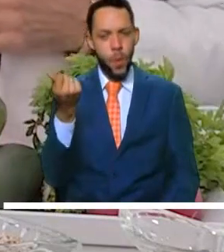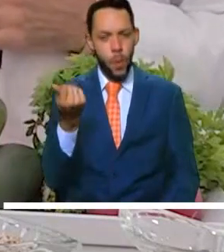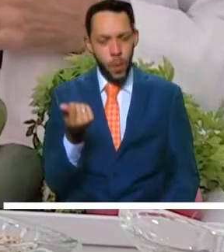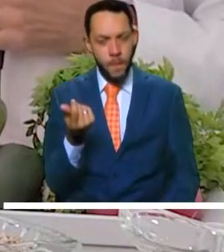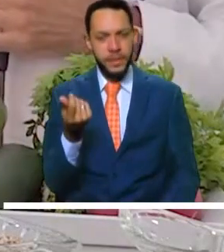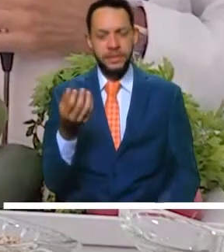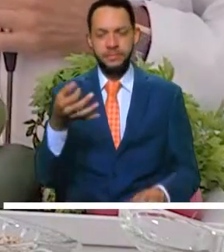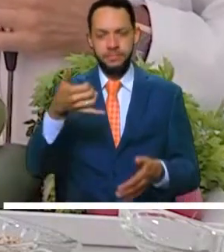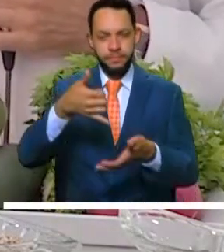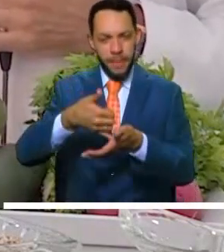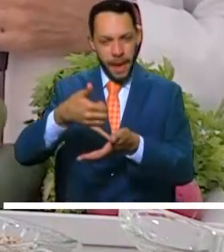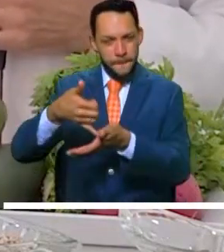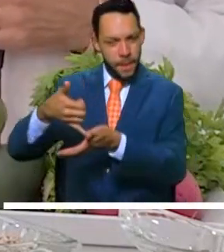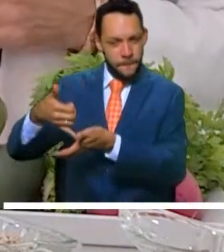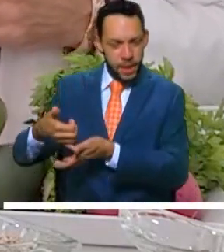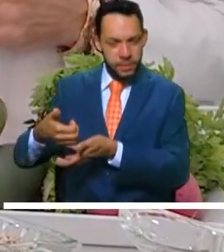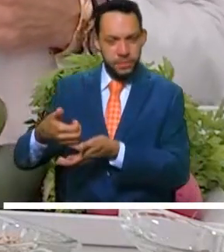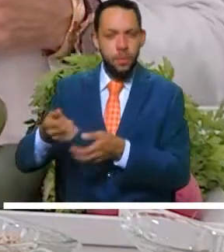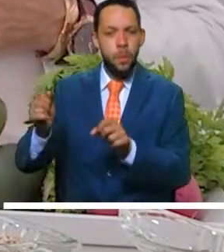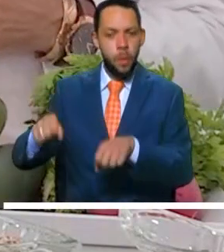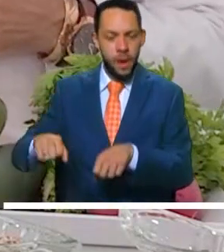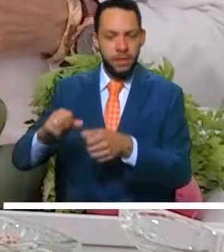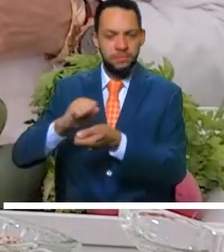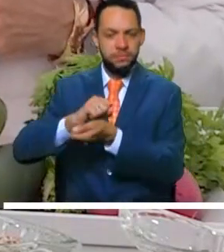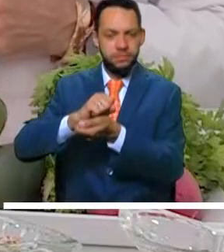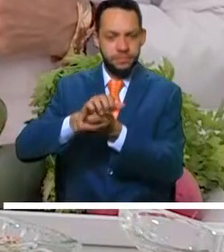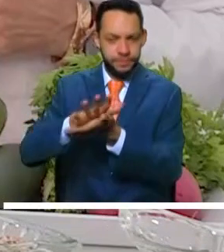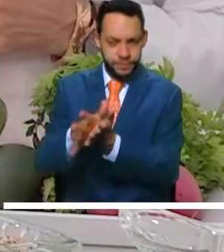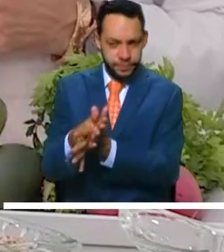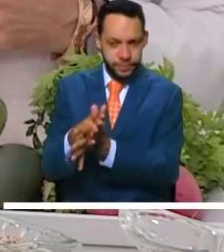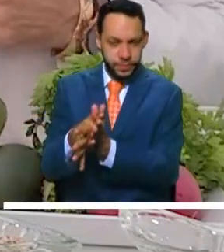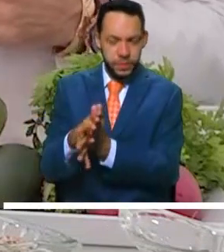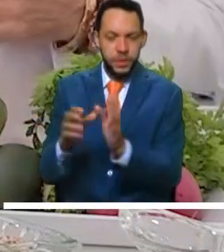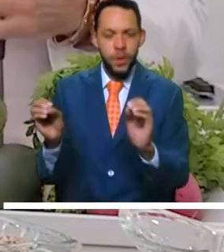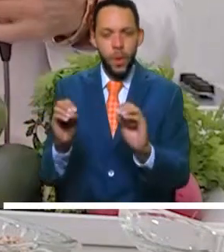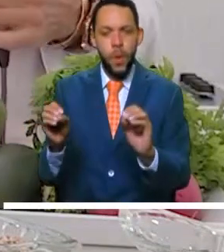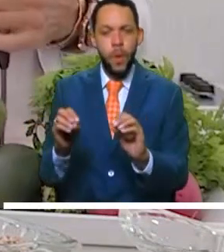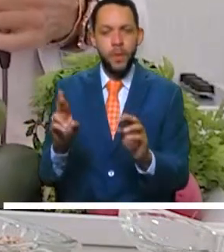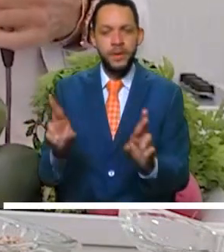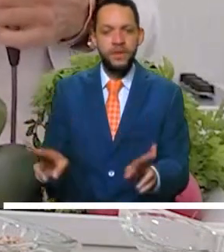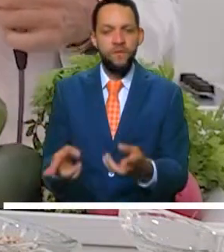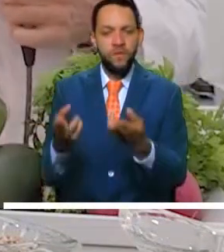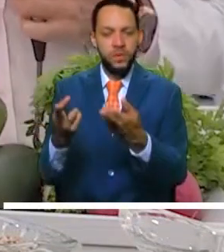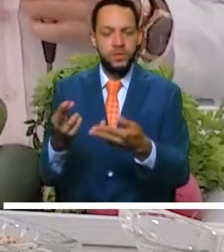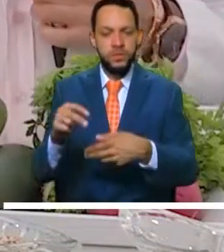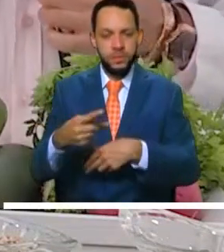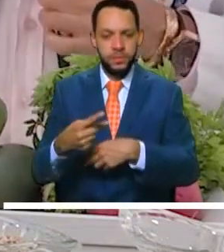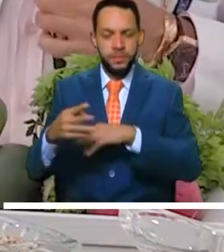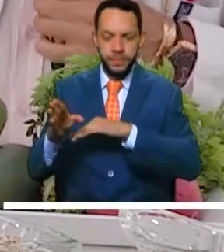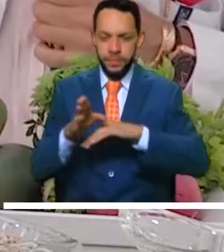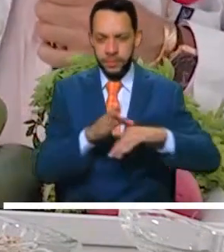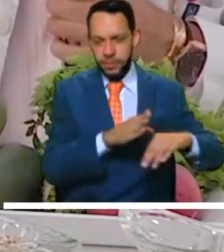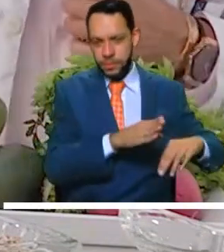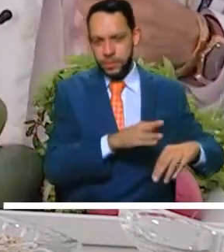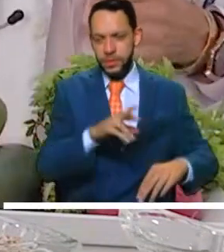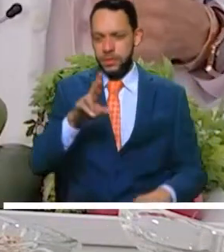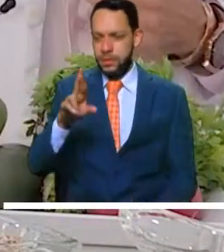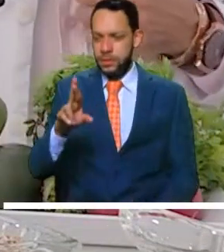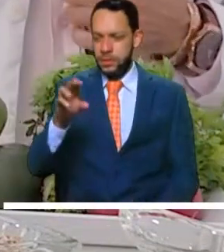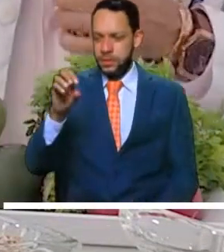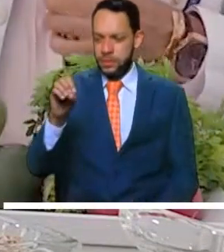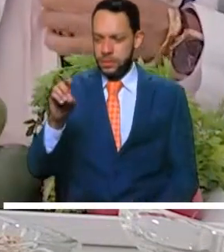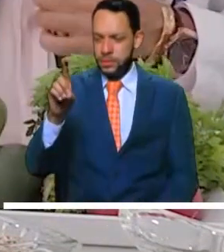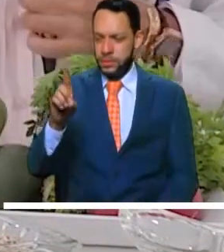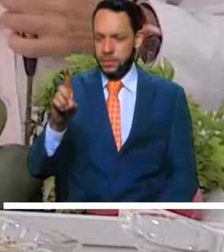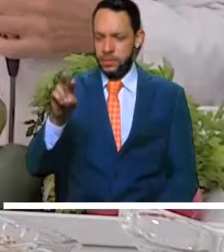envases son 100% ecobotellas, o sea, son de material reciclable. Bueno, Rodrigo Rosero Semanate, que además es